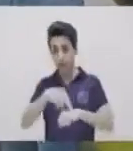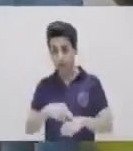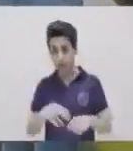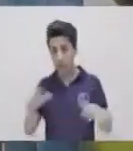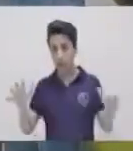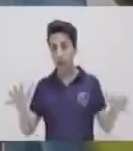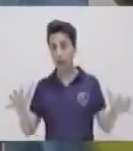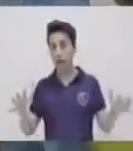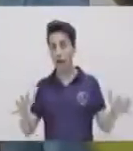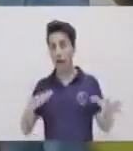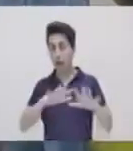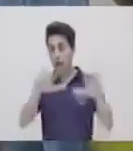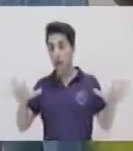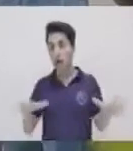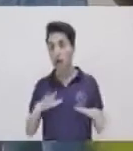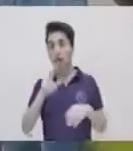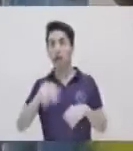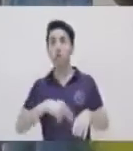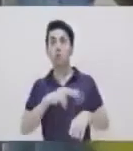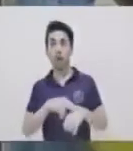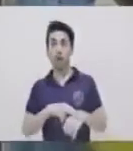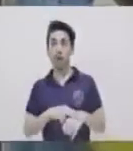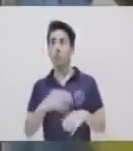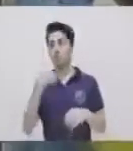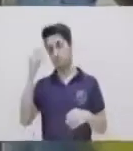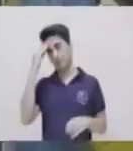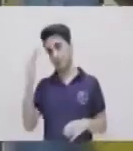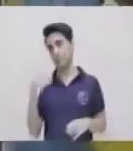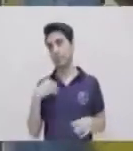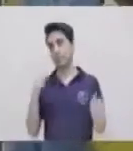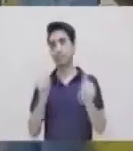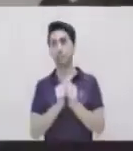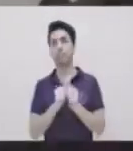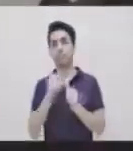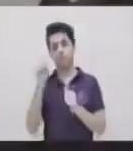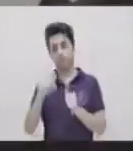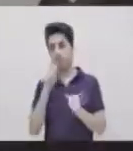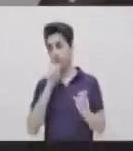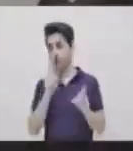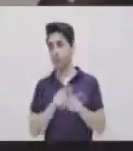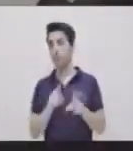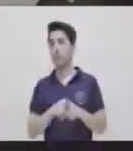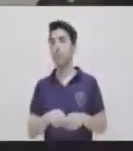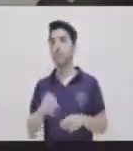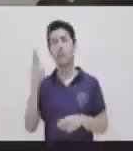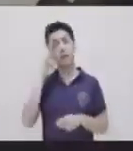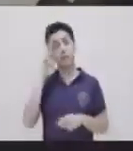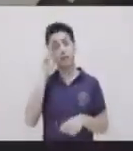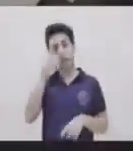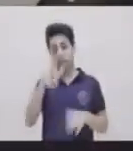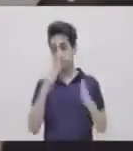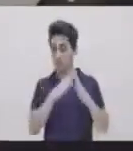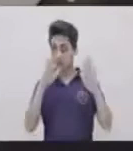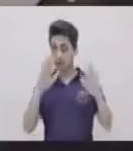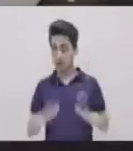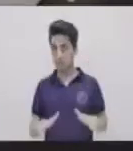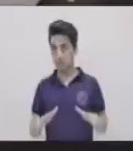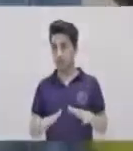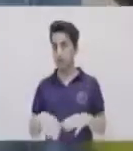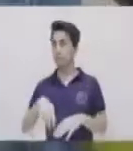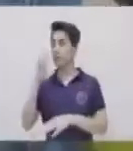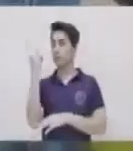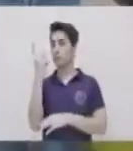cuiden el hábitat natural de los animales. Y muchas gracias, profe, por habernos acompañado nuevamente. Recuerden quedarse en